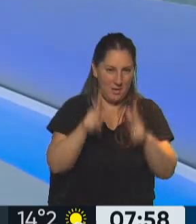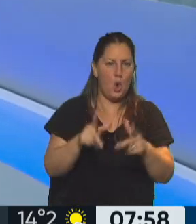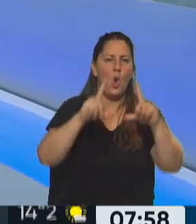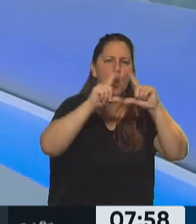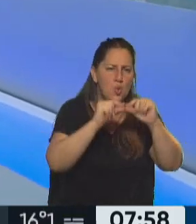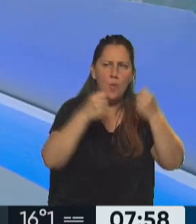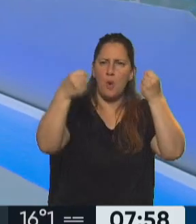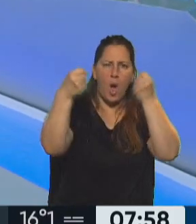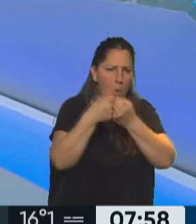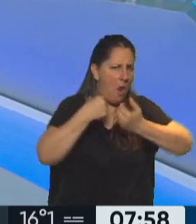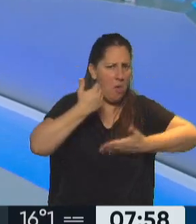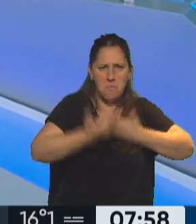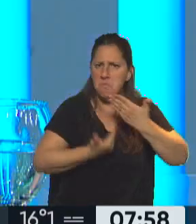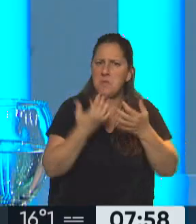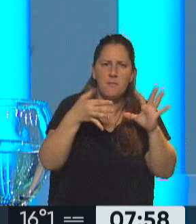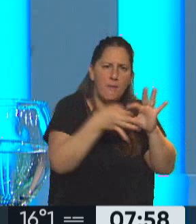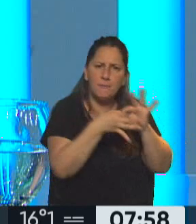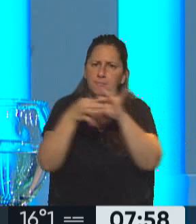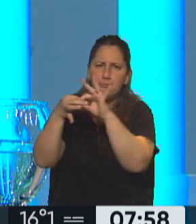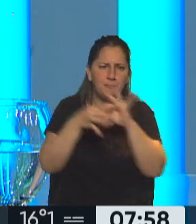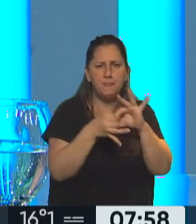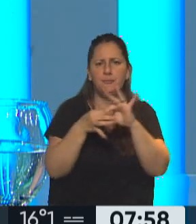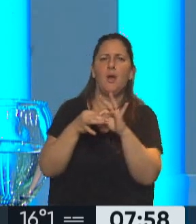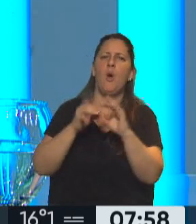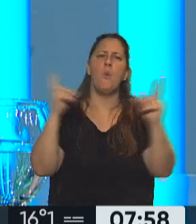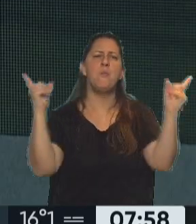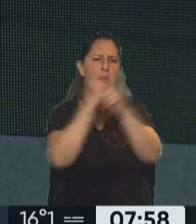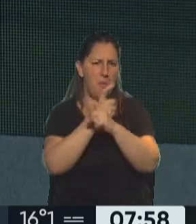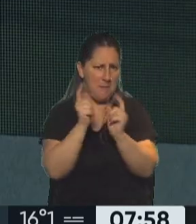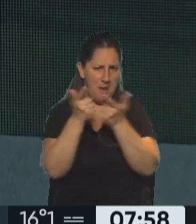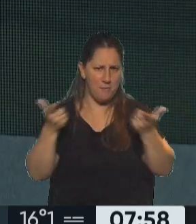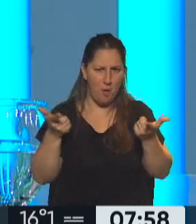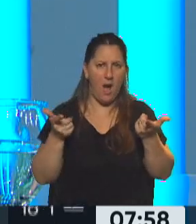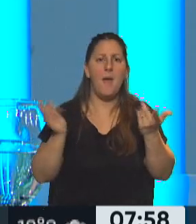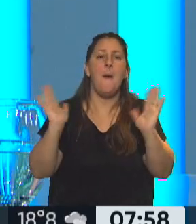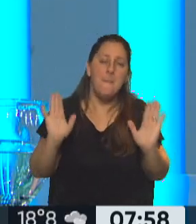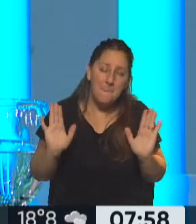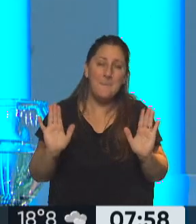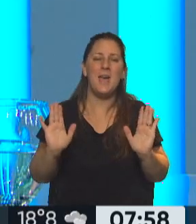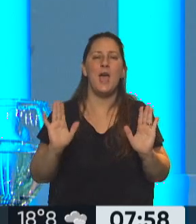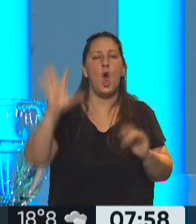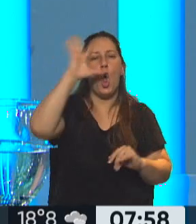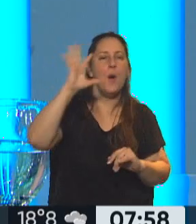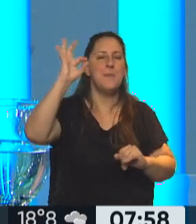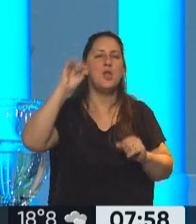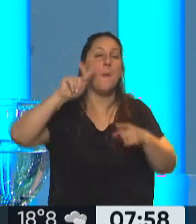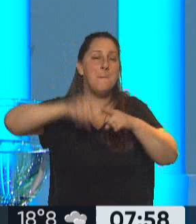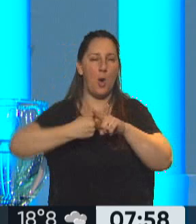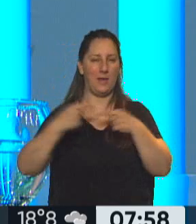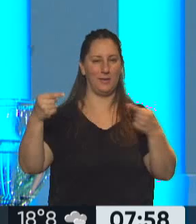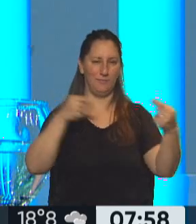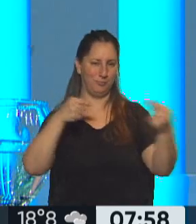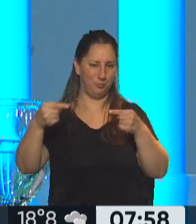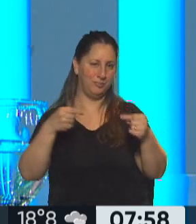números están acordándose que no hay ningún inconveniente en este sentido Pero bueno lo cierto Es que las diferencias son políticas a propósito